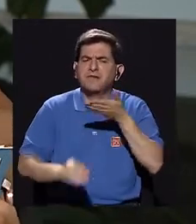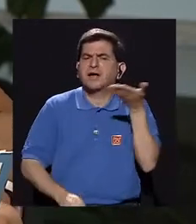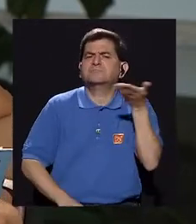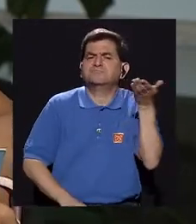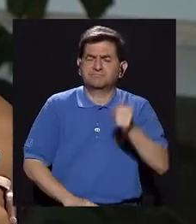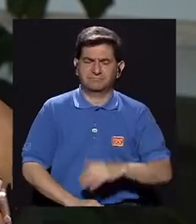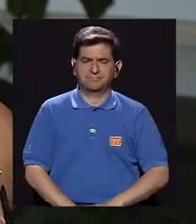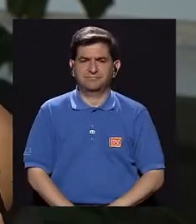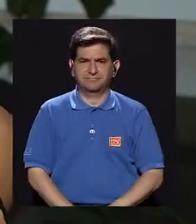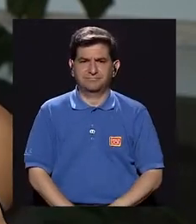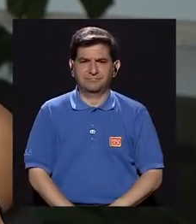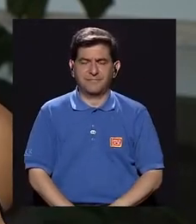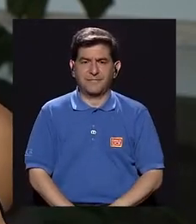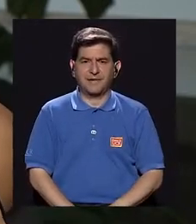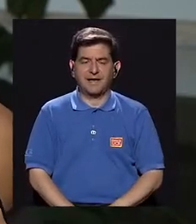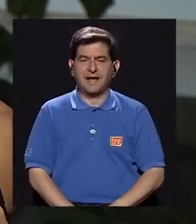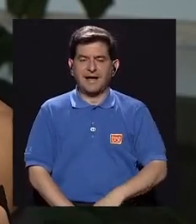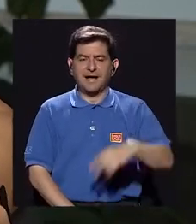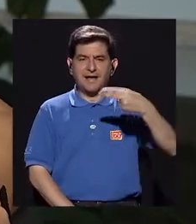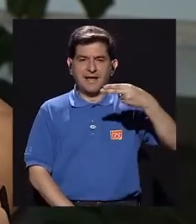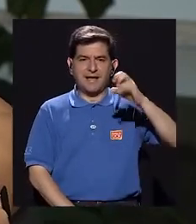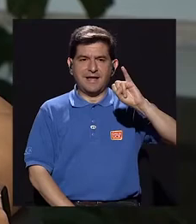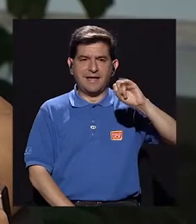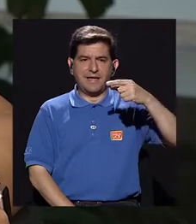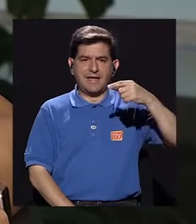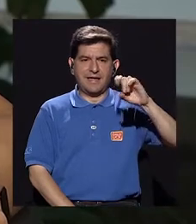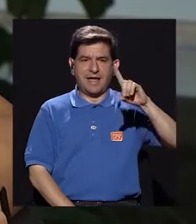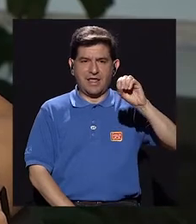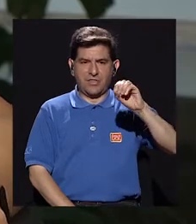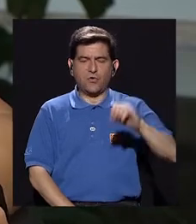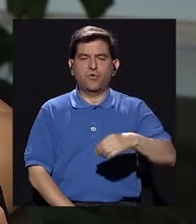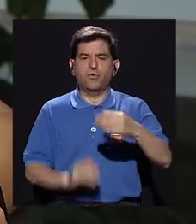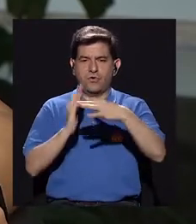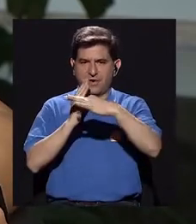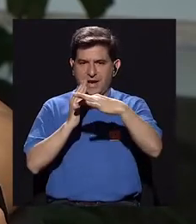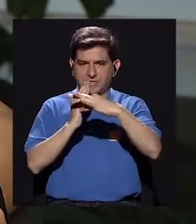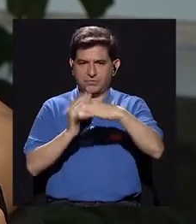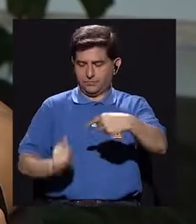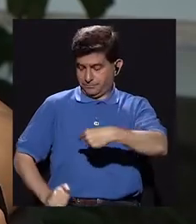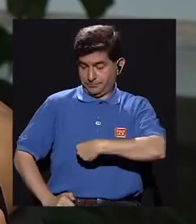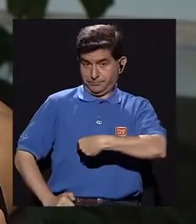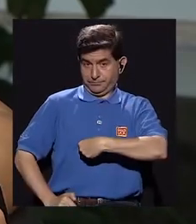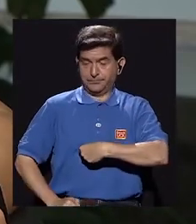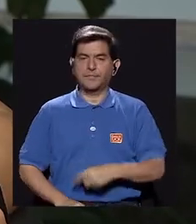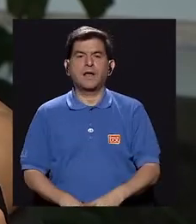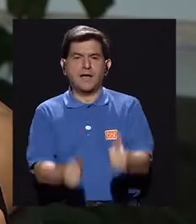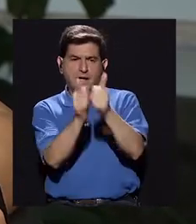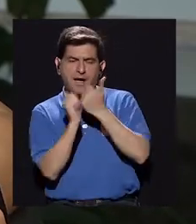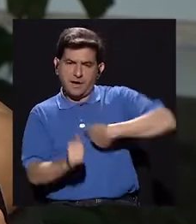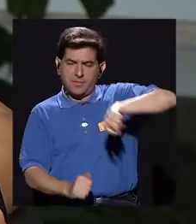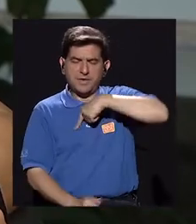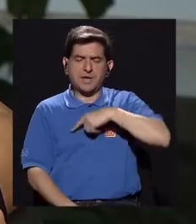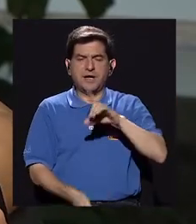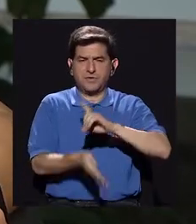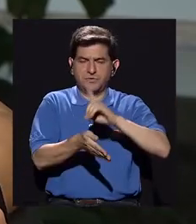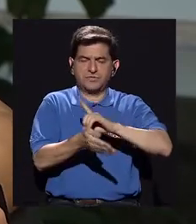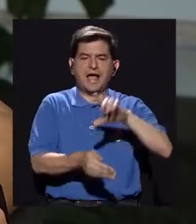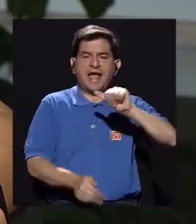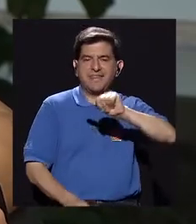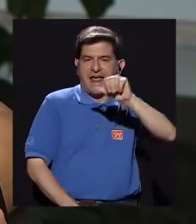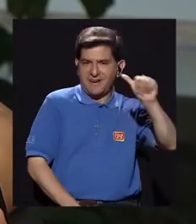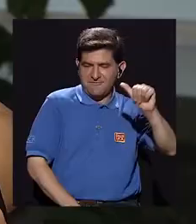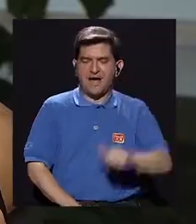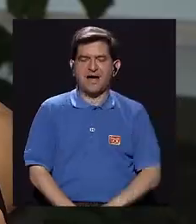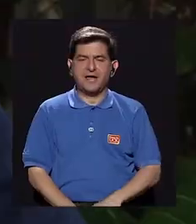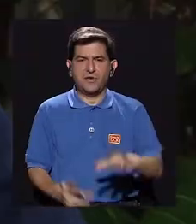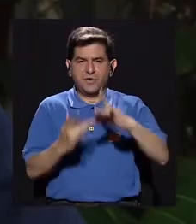conversar acerca del hígado graso. Para ello nos acompaña la doctora